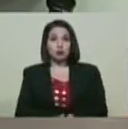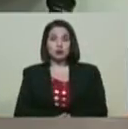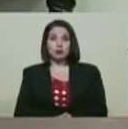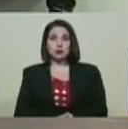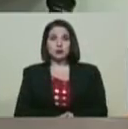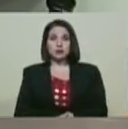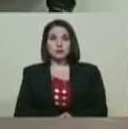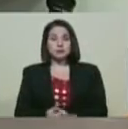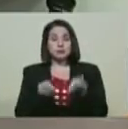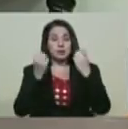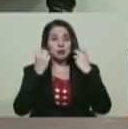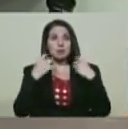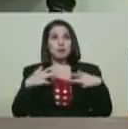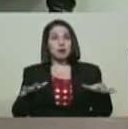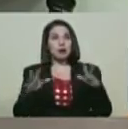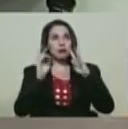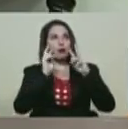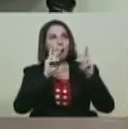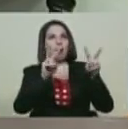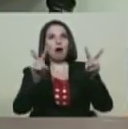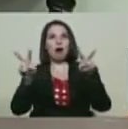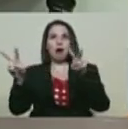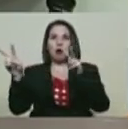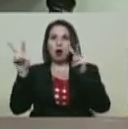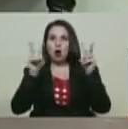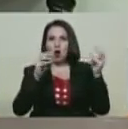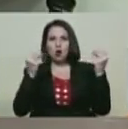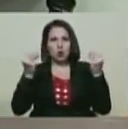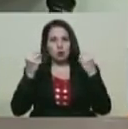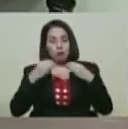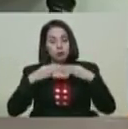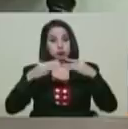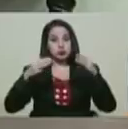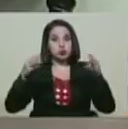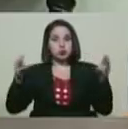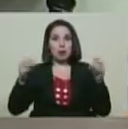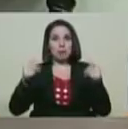Se pierde de vista las posibilidades que estamos abriendo.